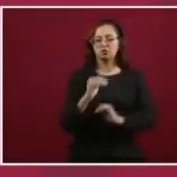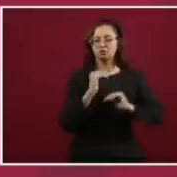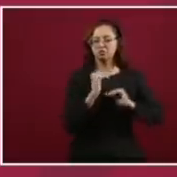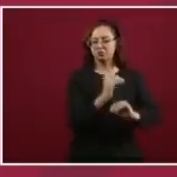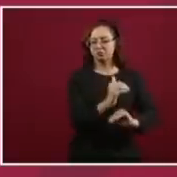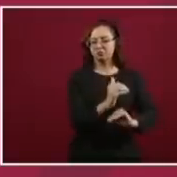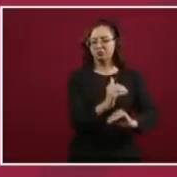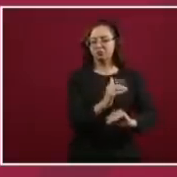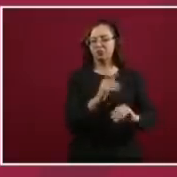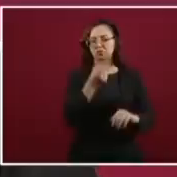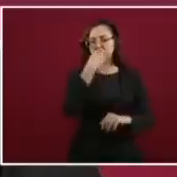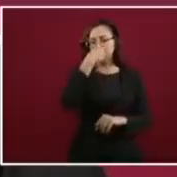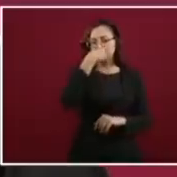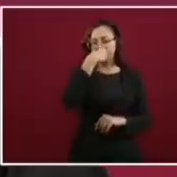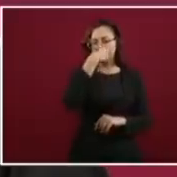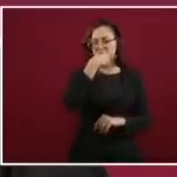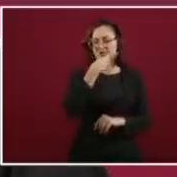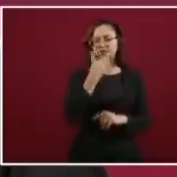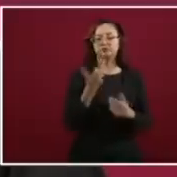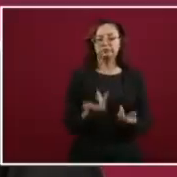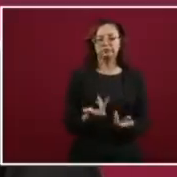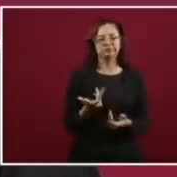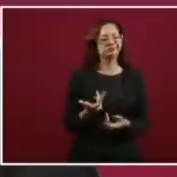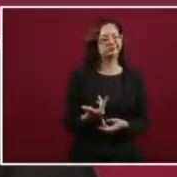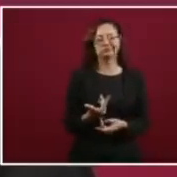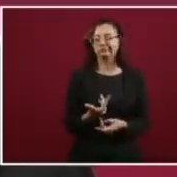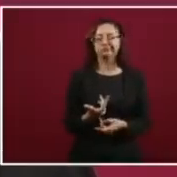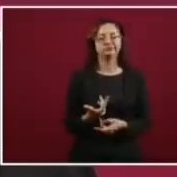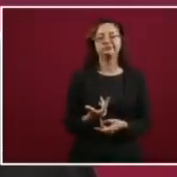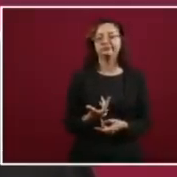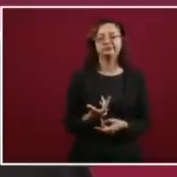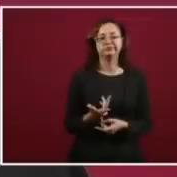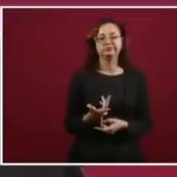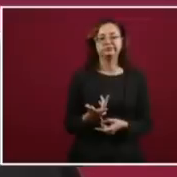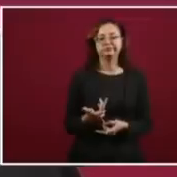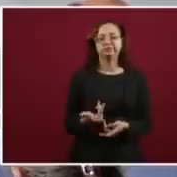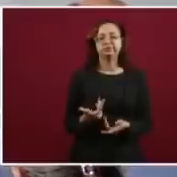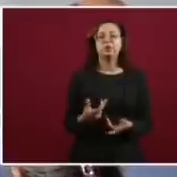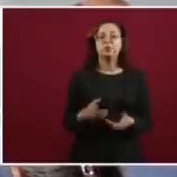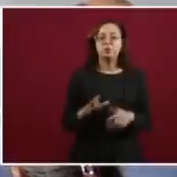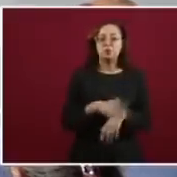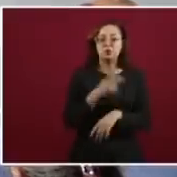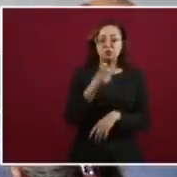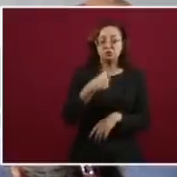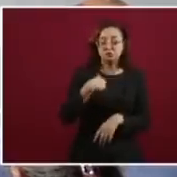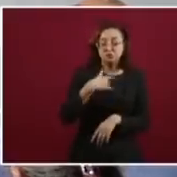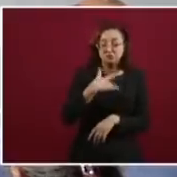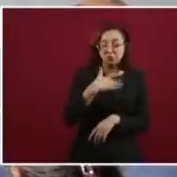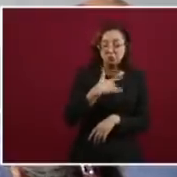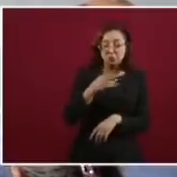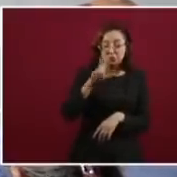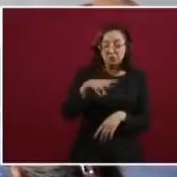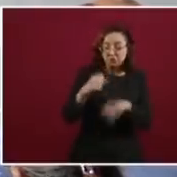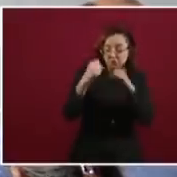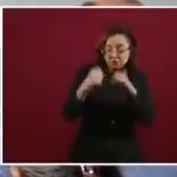pero eso yo sostengo que ni era seguro ni era popular